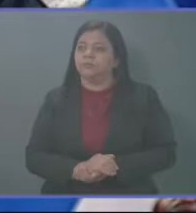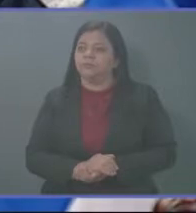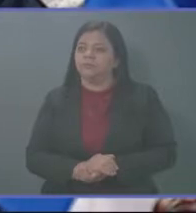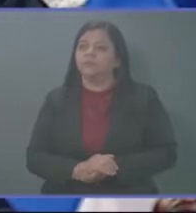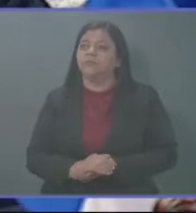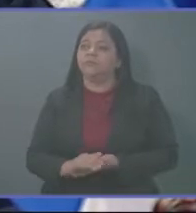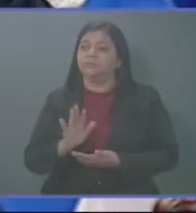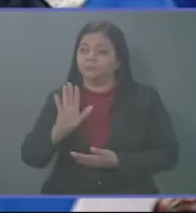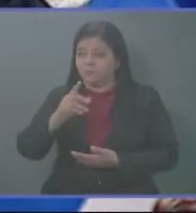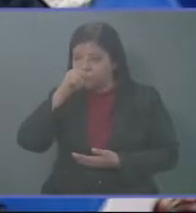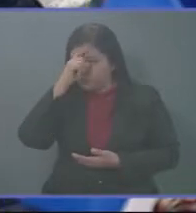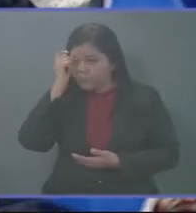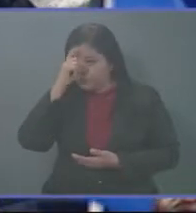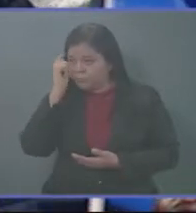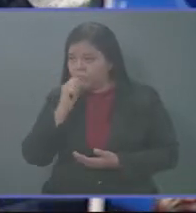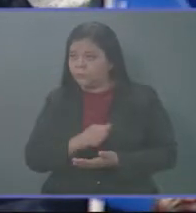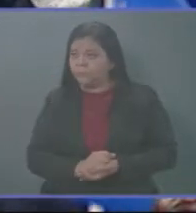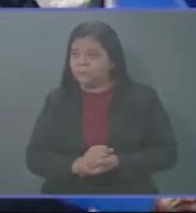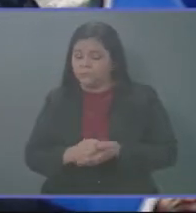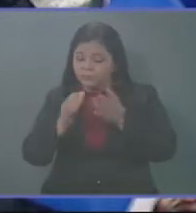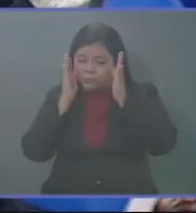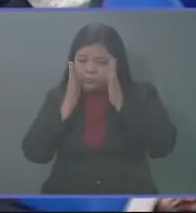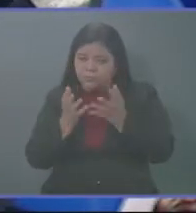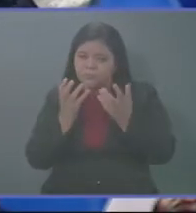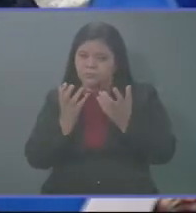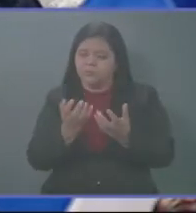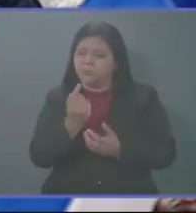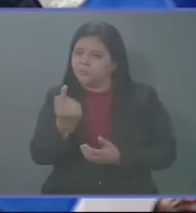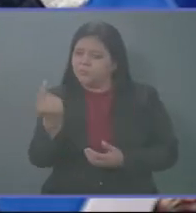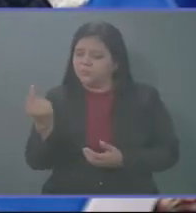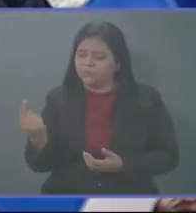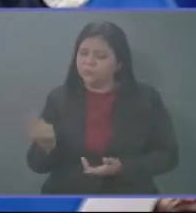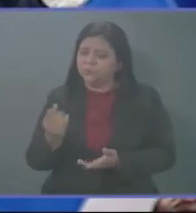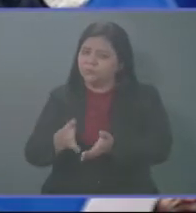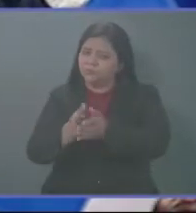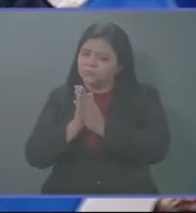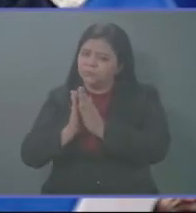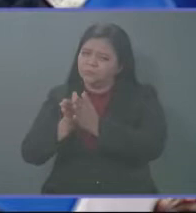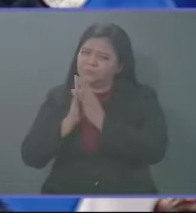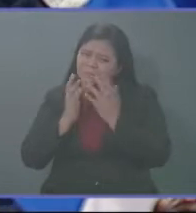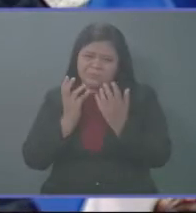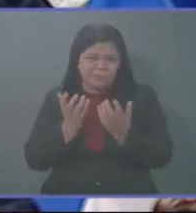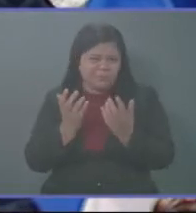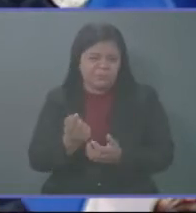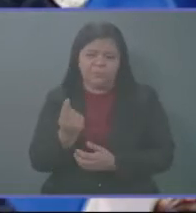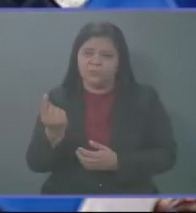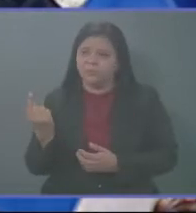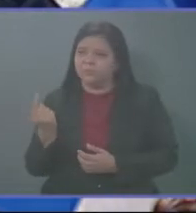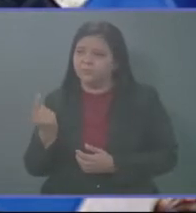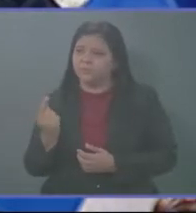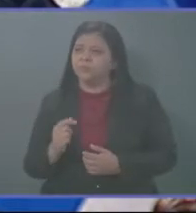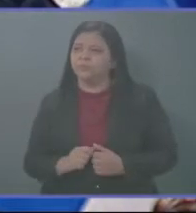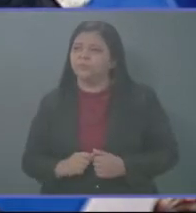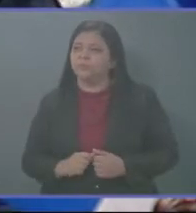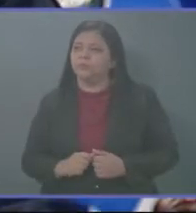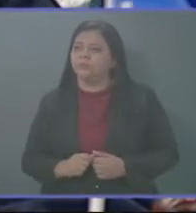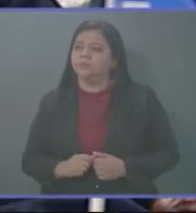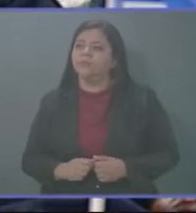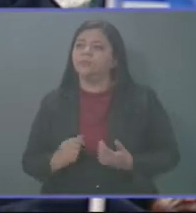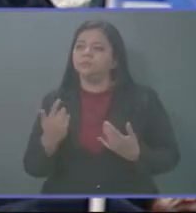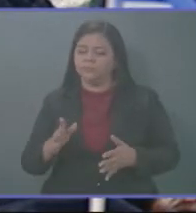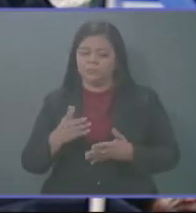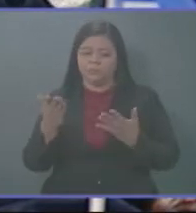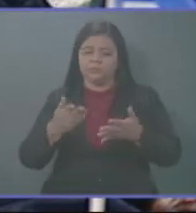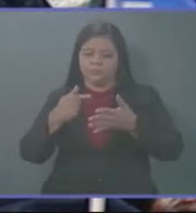porque ese es su trabajo, en atención a múltiples peticiones, a miles de peticiones, emite un